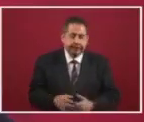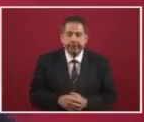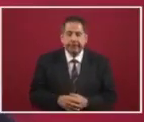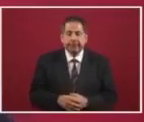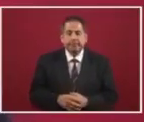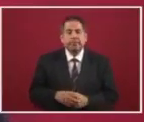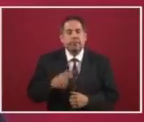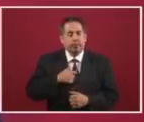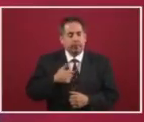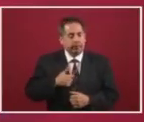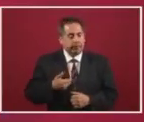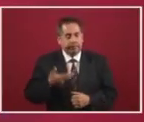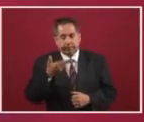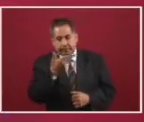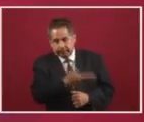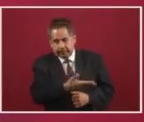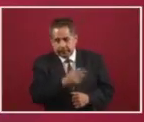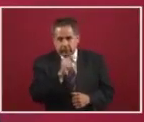voy a pedir